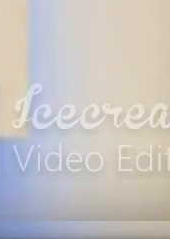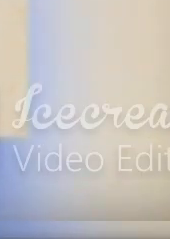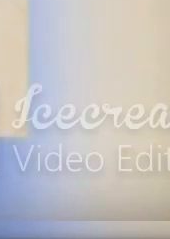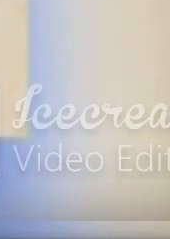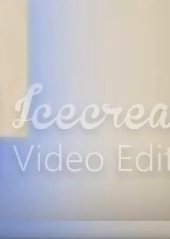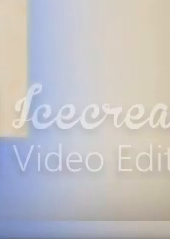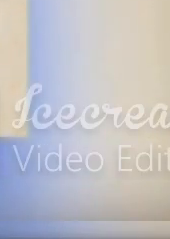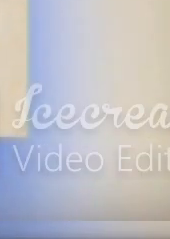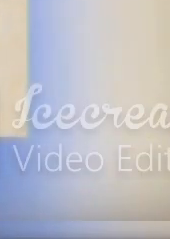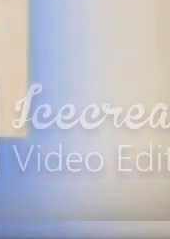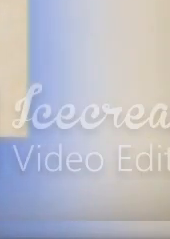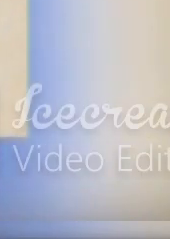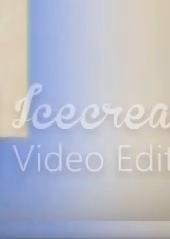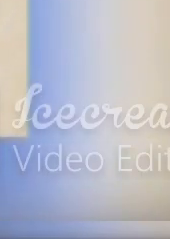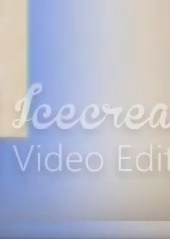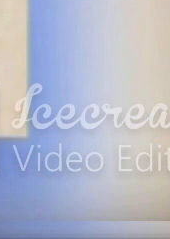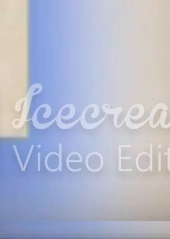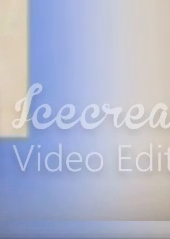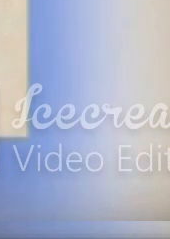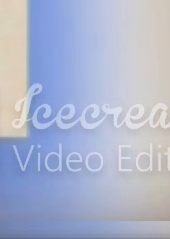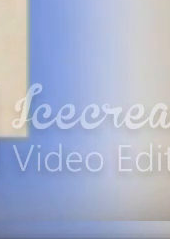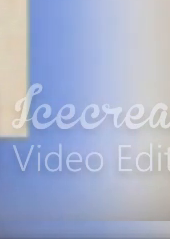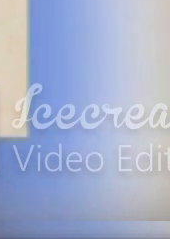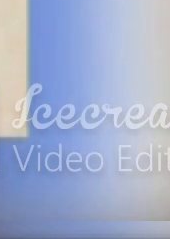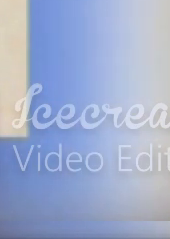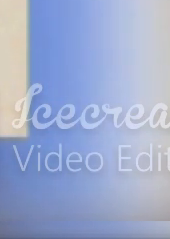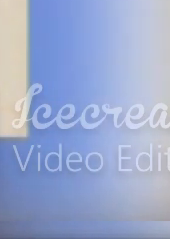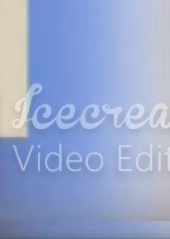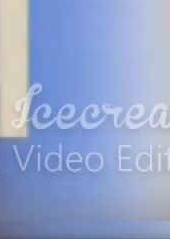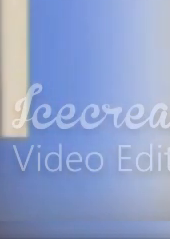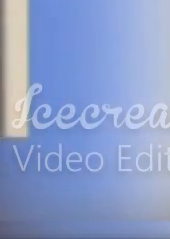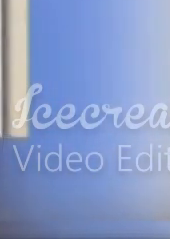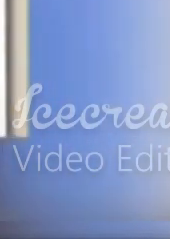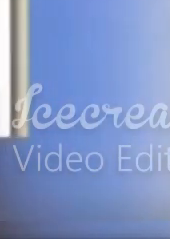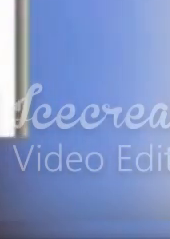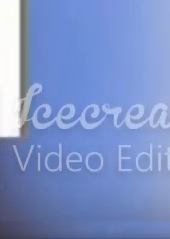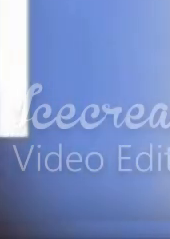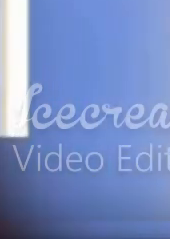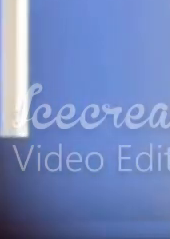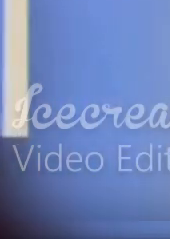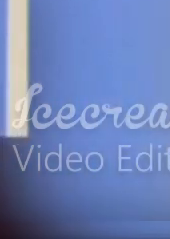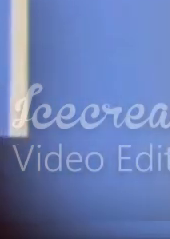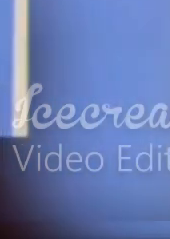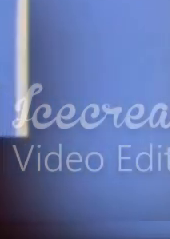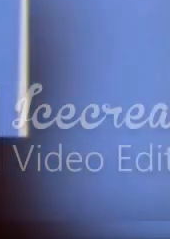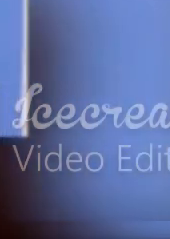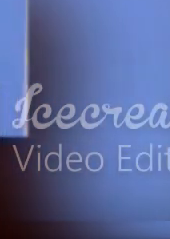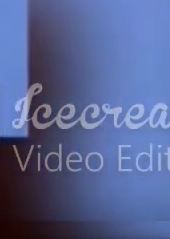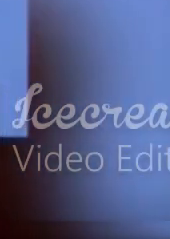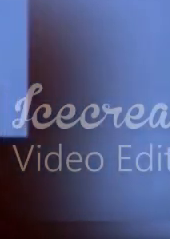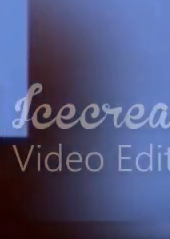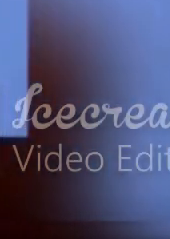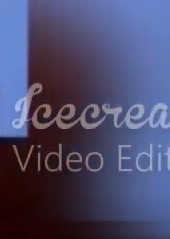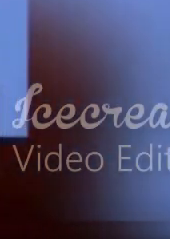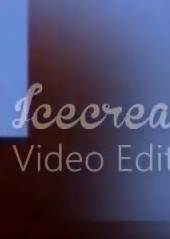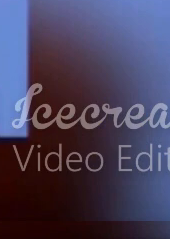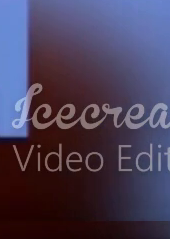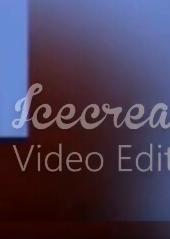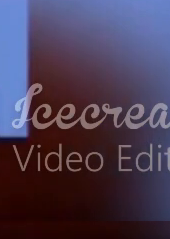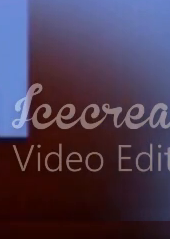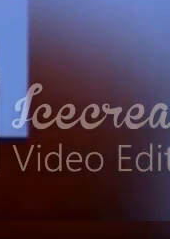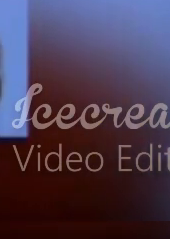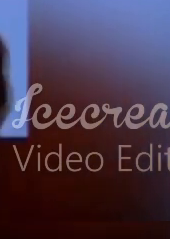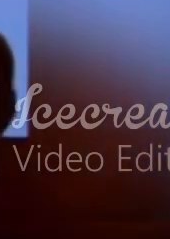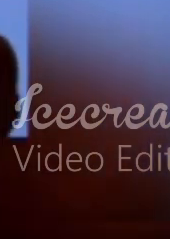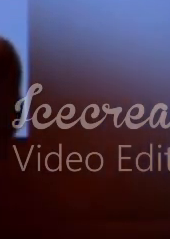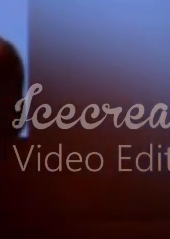Martín lo hace porque le ayuda a olvidarse de sus preocupaciones. Lo que más le gusta es desenterrar zanahorias y entre risas asegura que